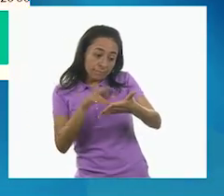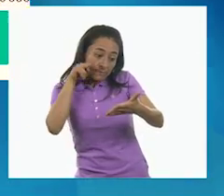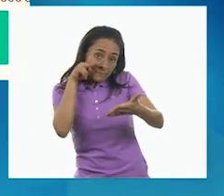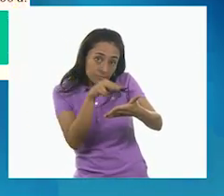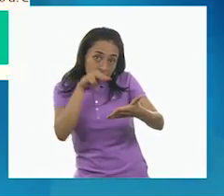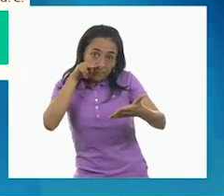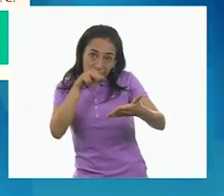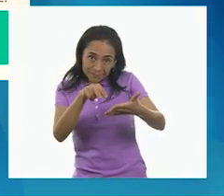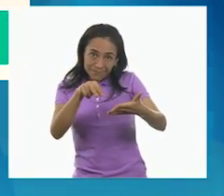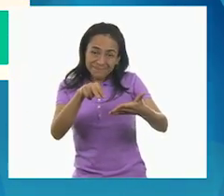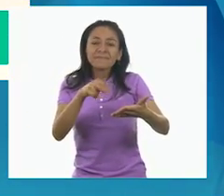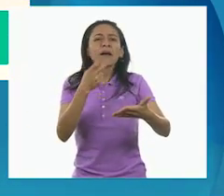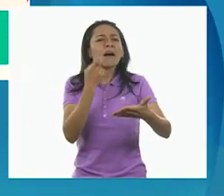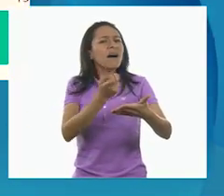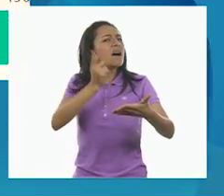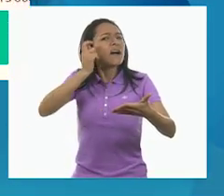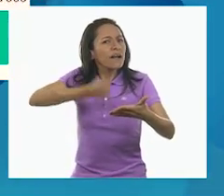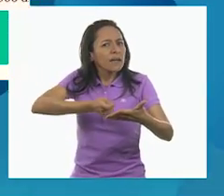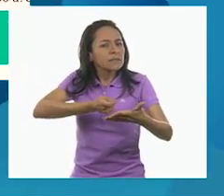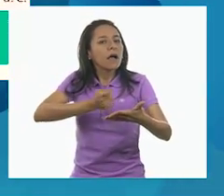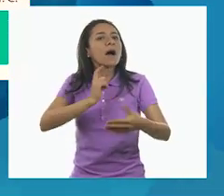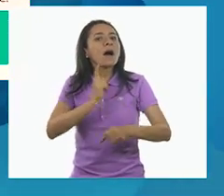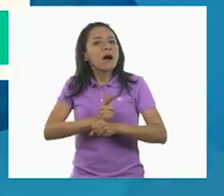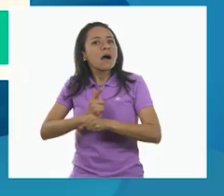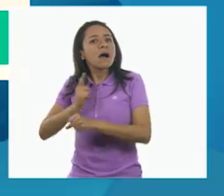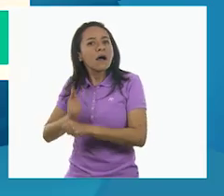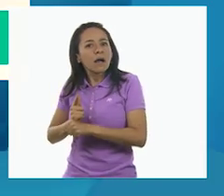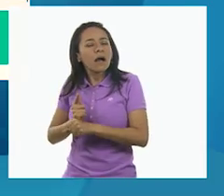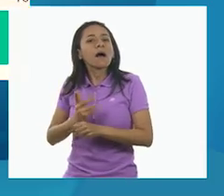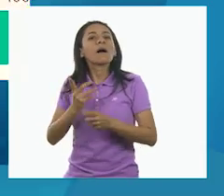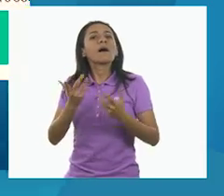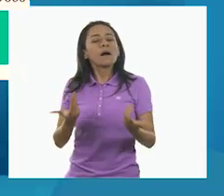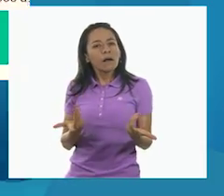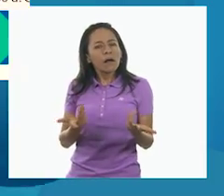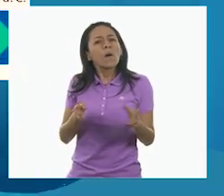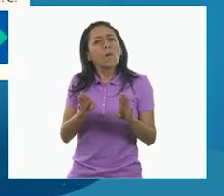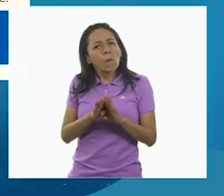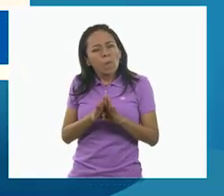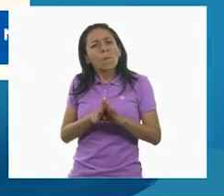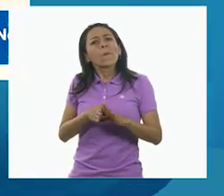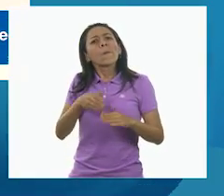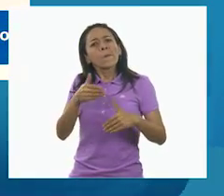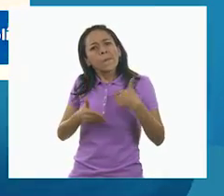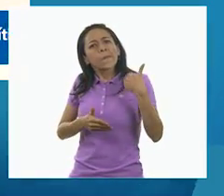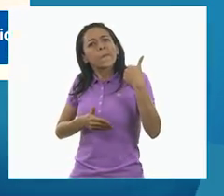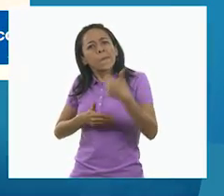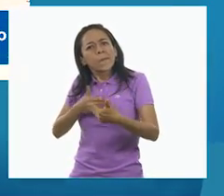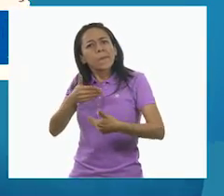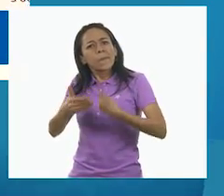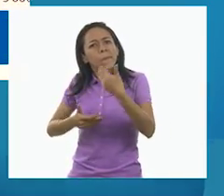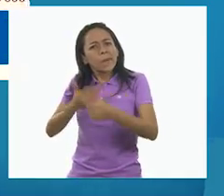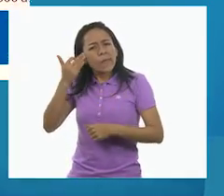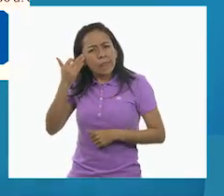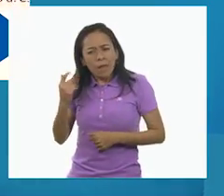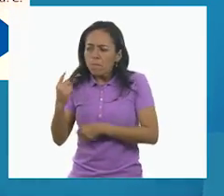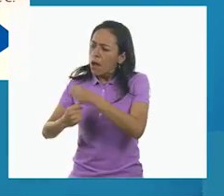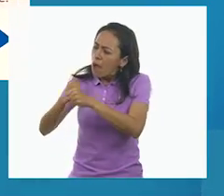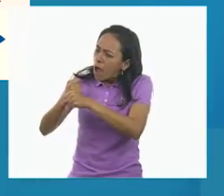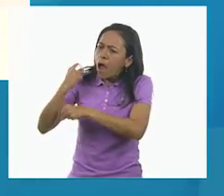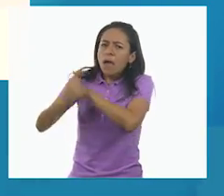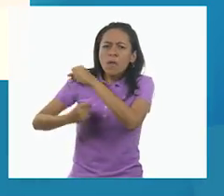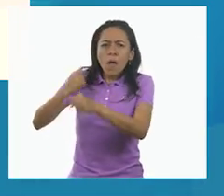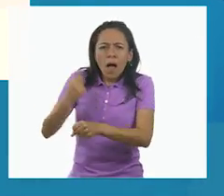podrán observar cómo se fue poblando a lo largo de miles de años nuestro